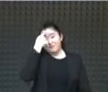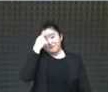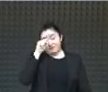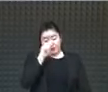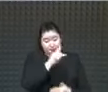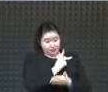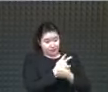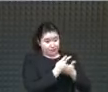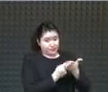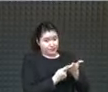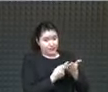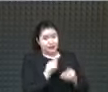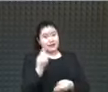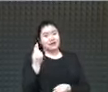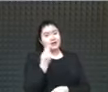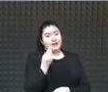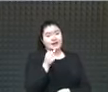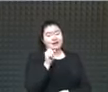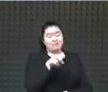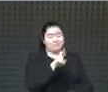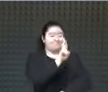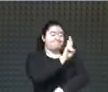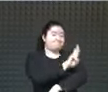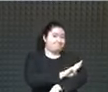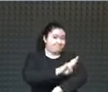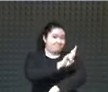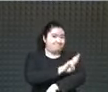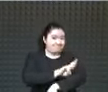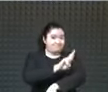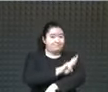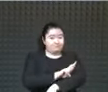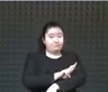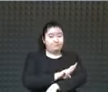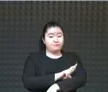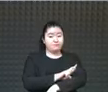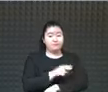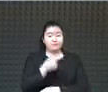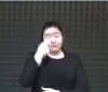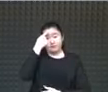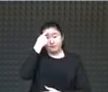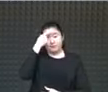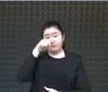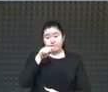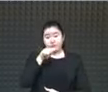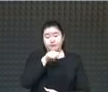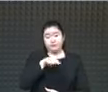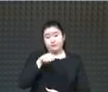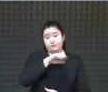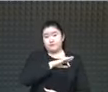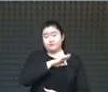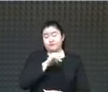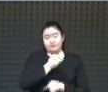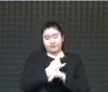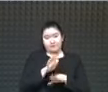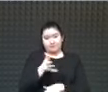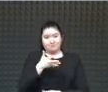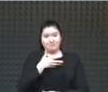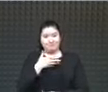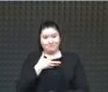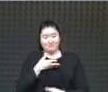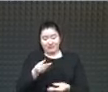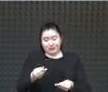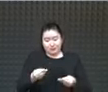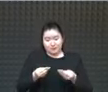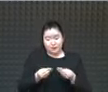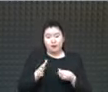programa tienen que hacer un trámite muy sencillo para poder tener la información, dado que